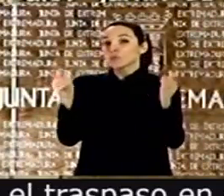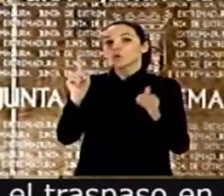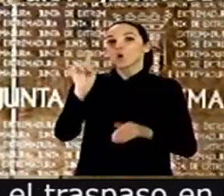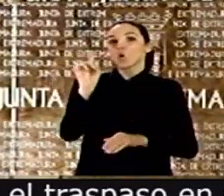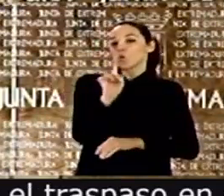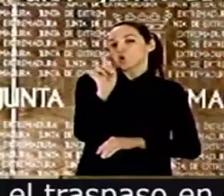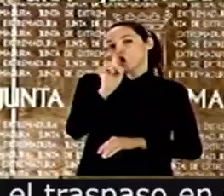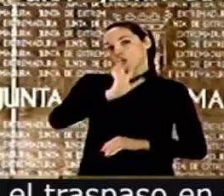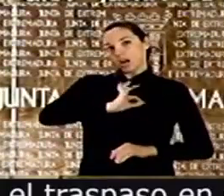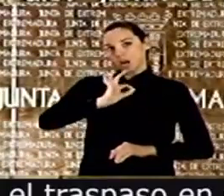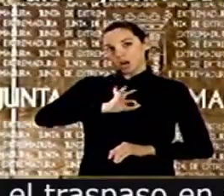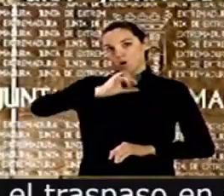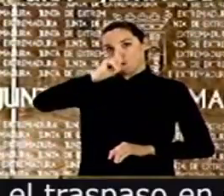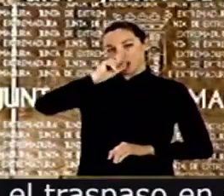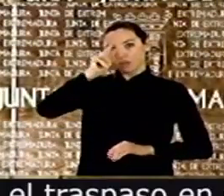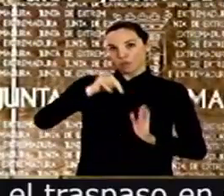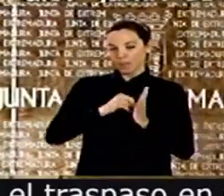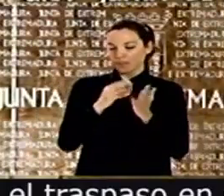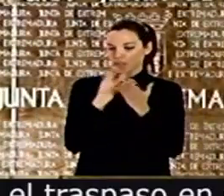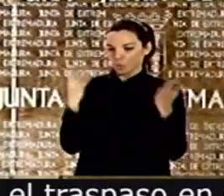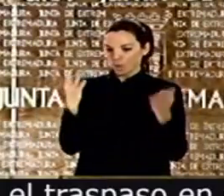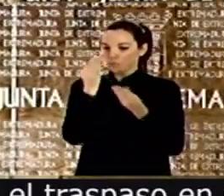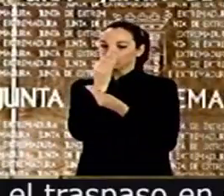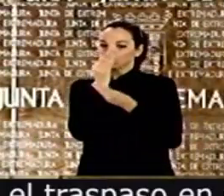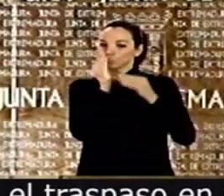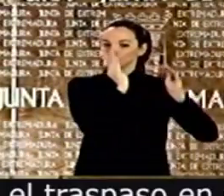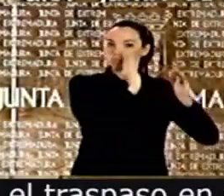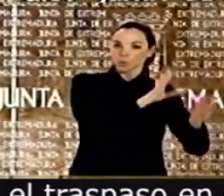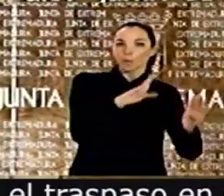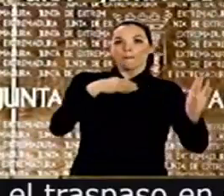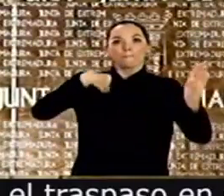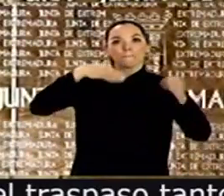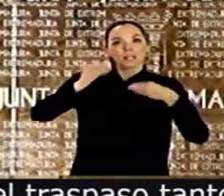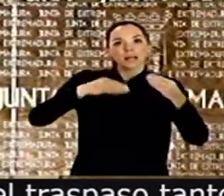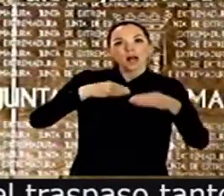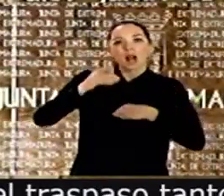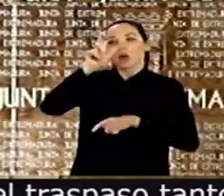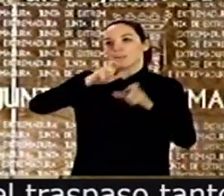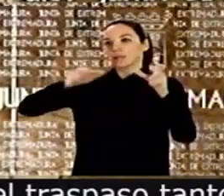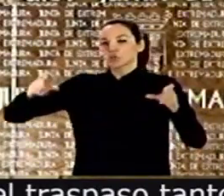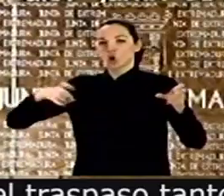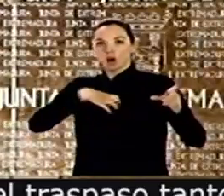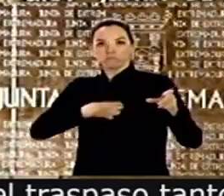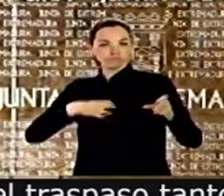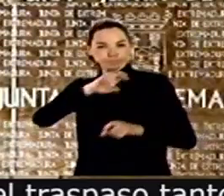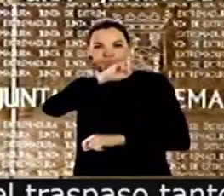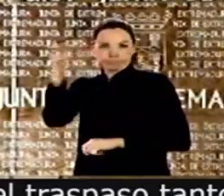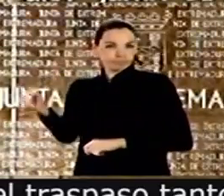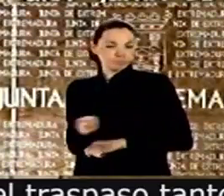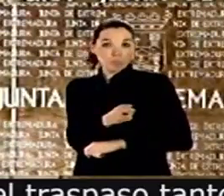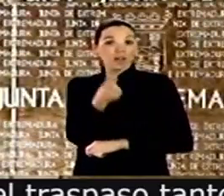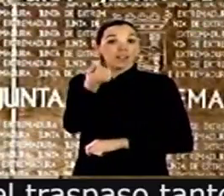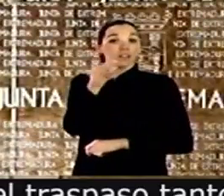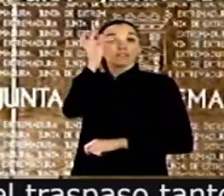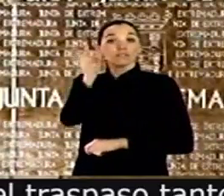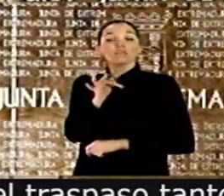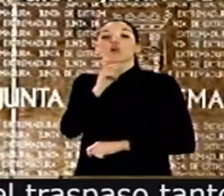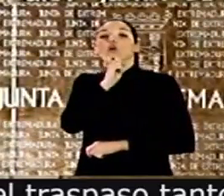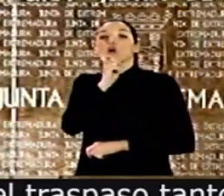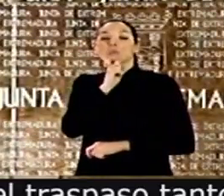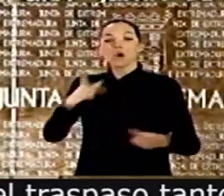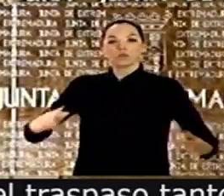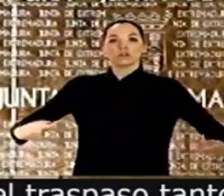2019, el traspaso tanto de medios materiales como de personal. El coste, además, se confinanciará entre la